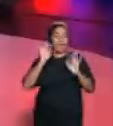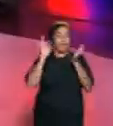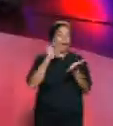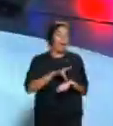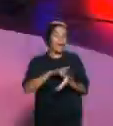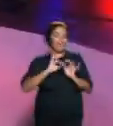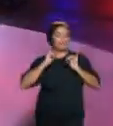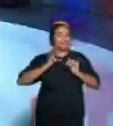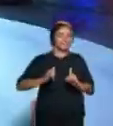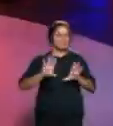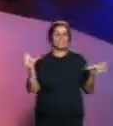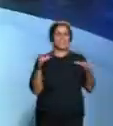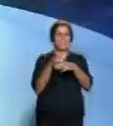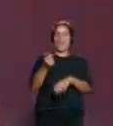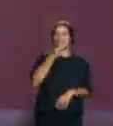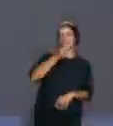¡La Sonora!